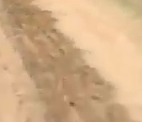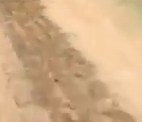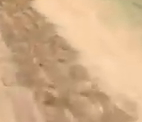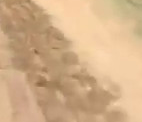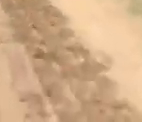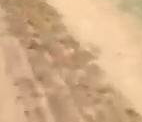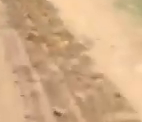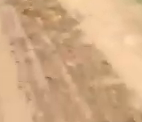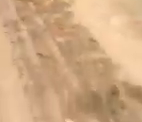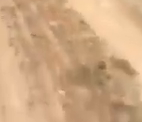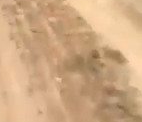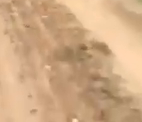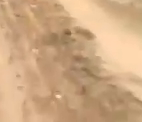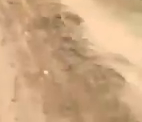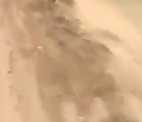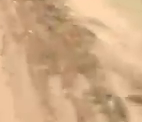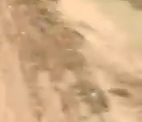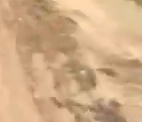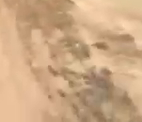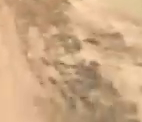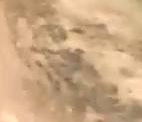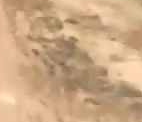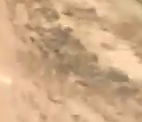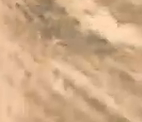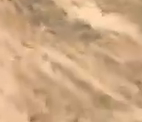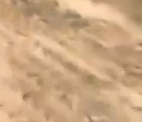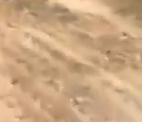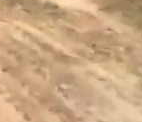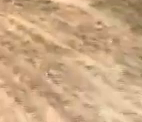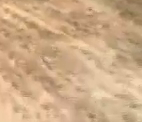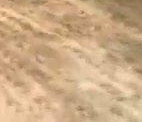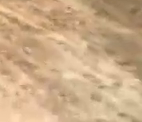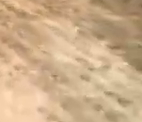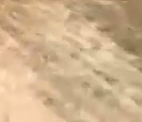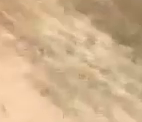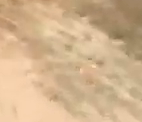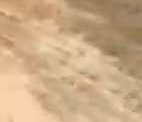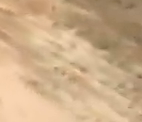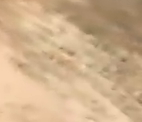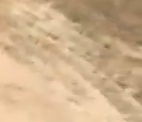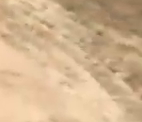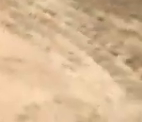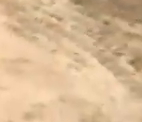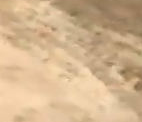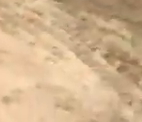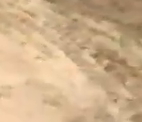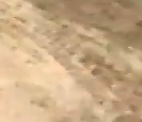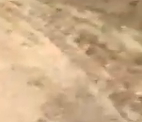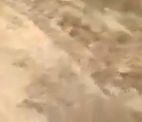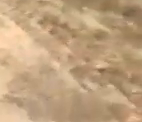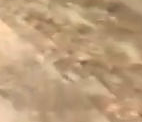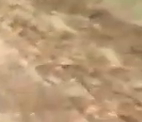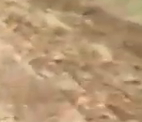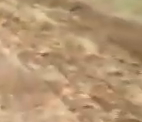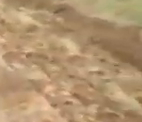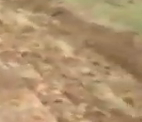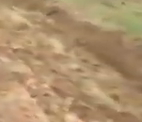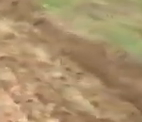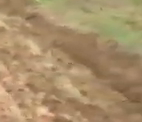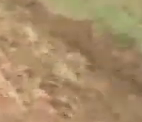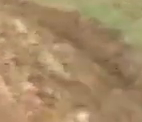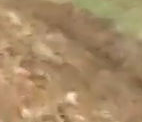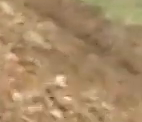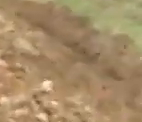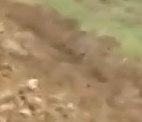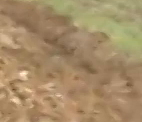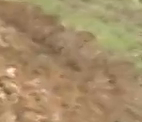Misión Agro-Venezuela. El presidente Nicolás Maduro visita la unidad de producción agropecuaria Gran Cacique Yare, sede central de